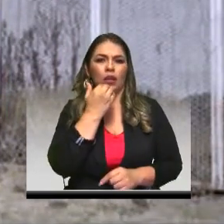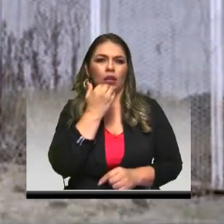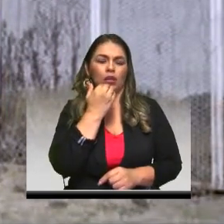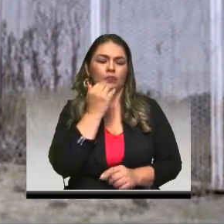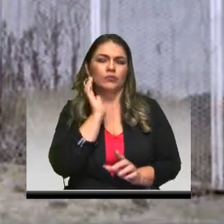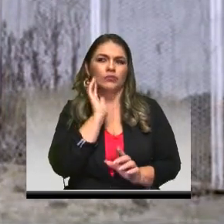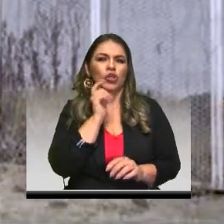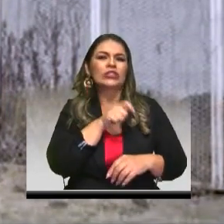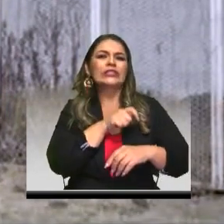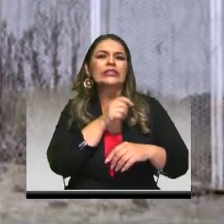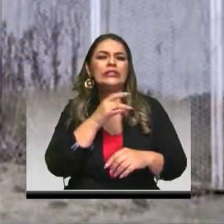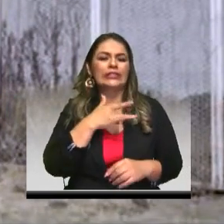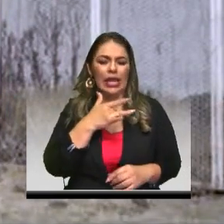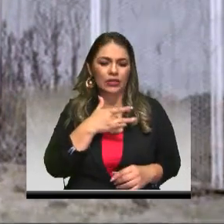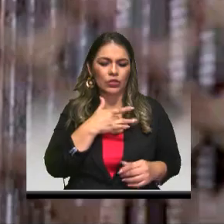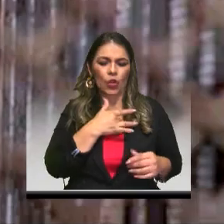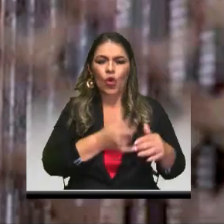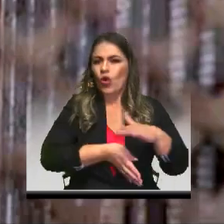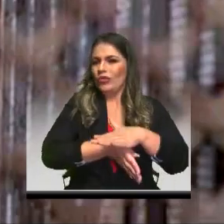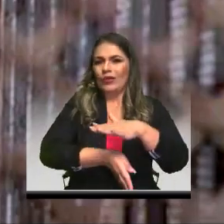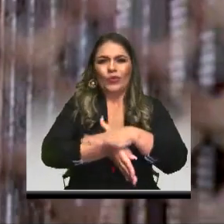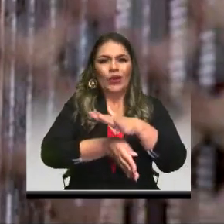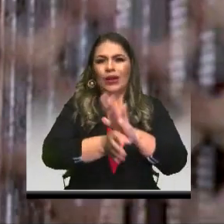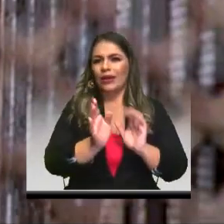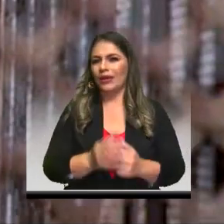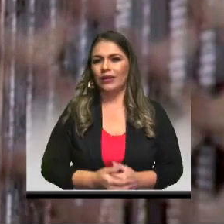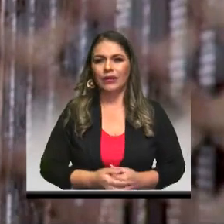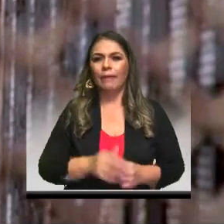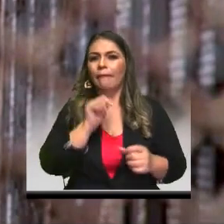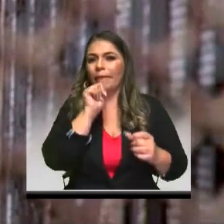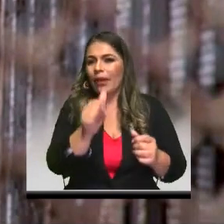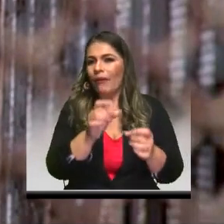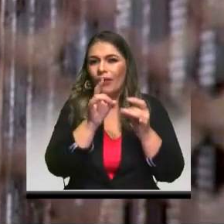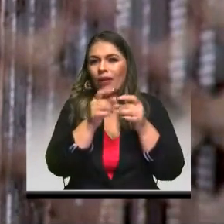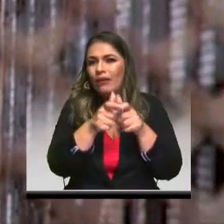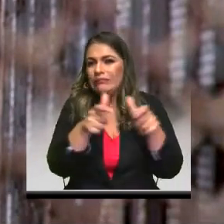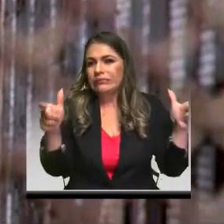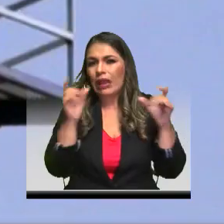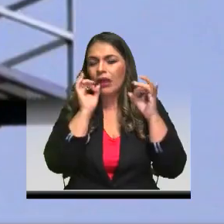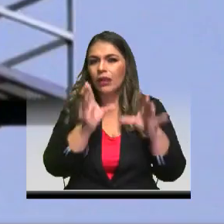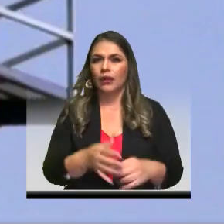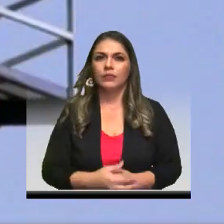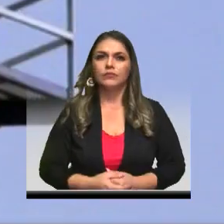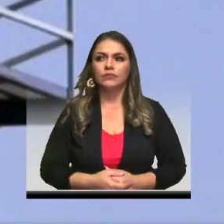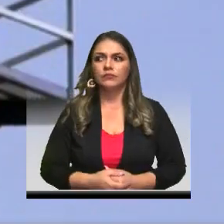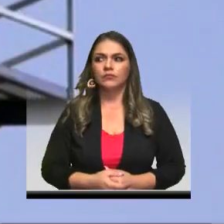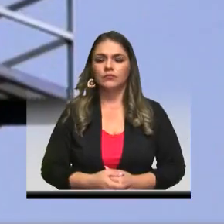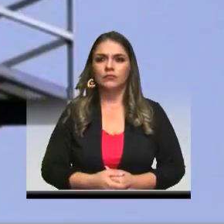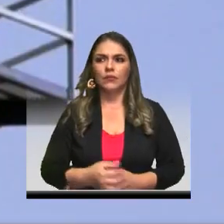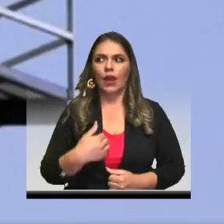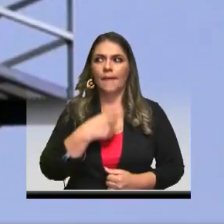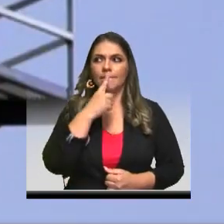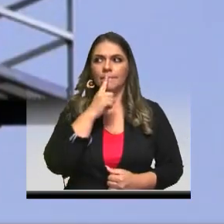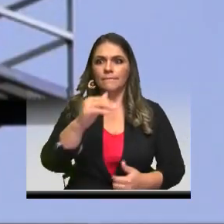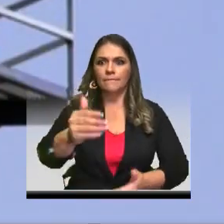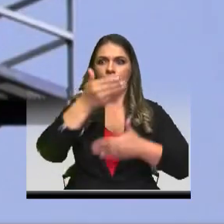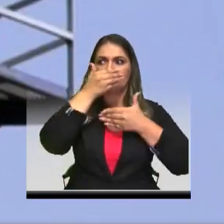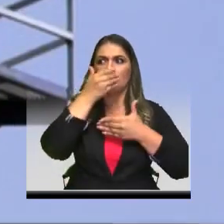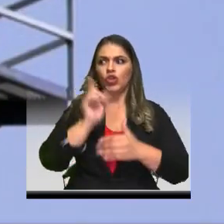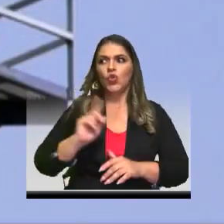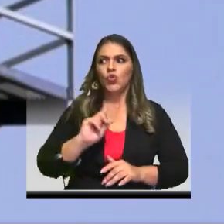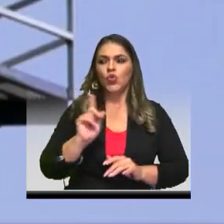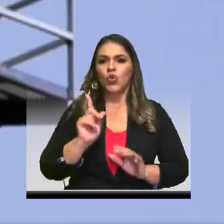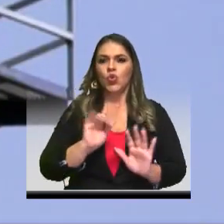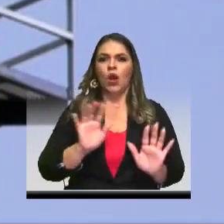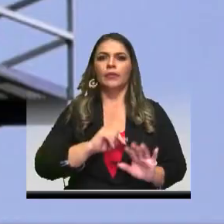algunos de los secuestradores con los que he trabajado, o sea, yo no voy a decir que secuestré, porque por secuestro me pueden dar hasta 150